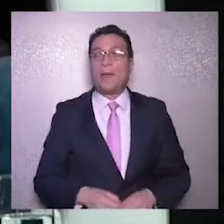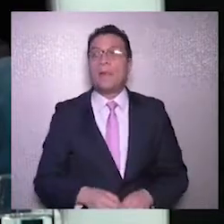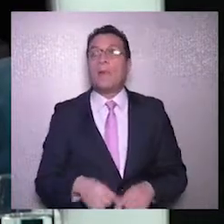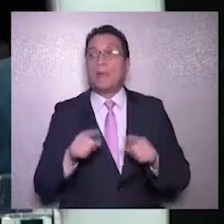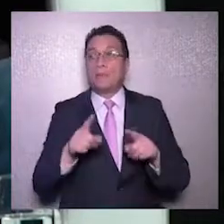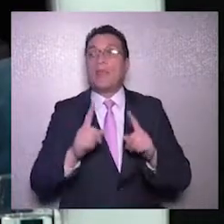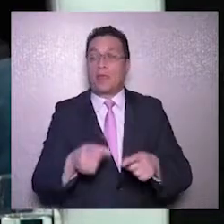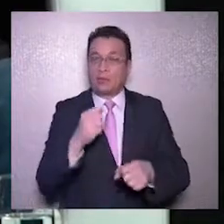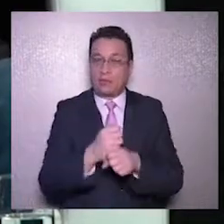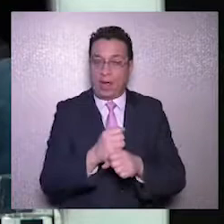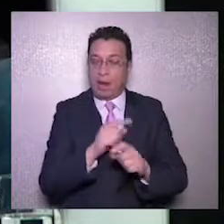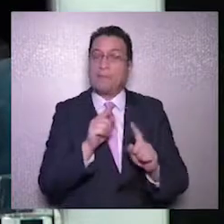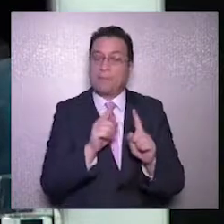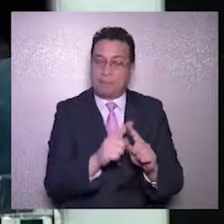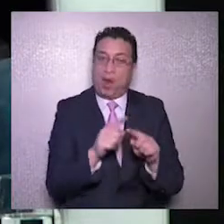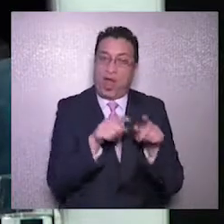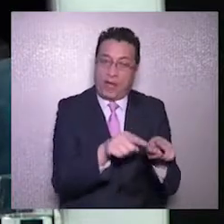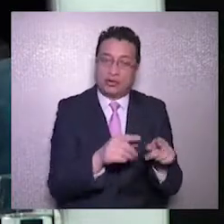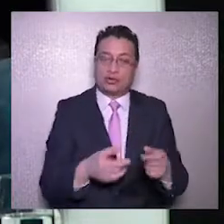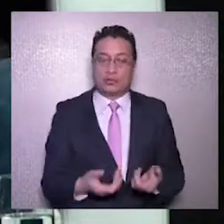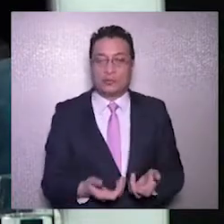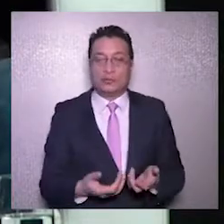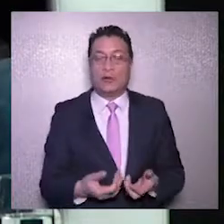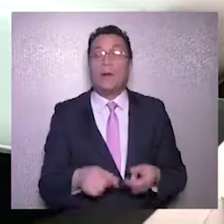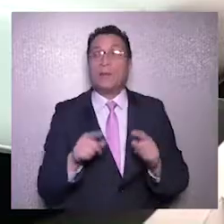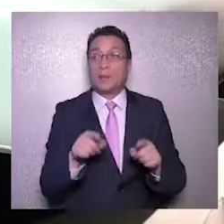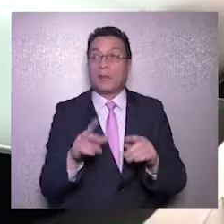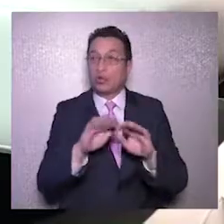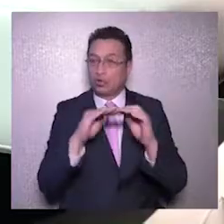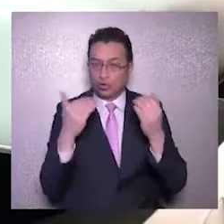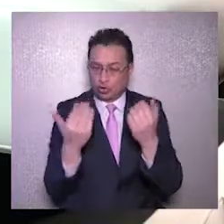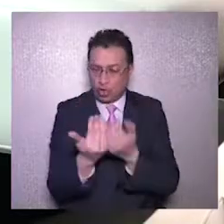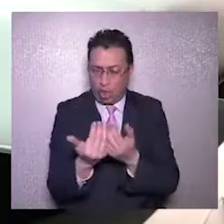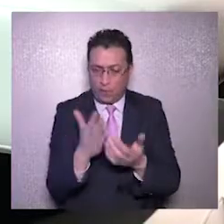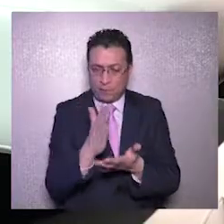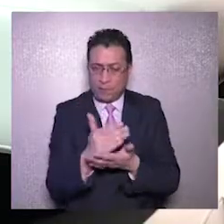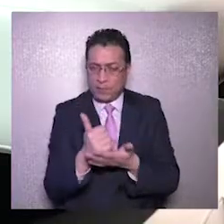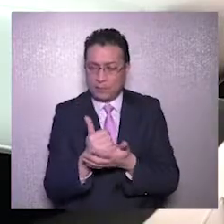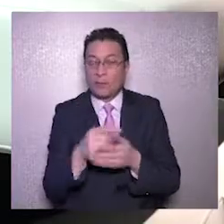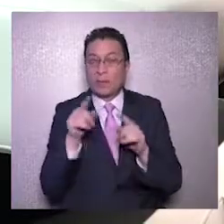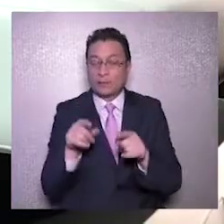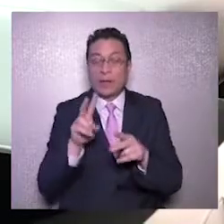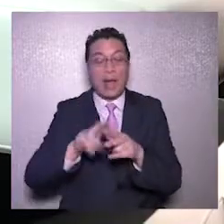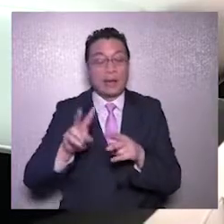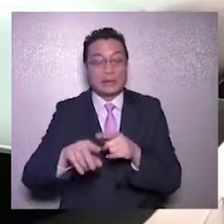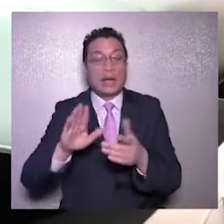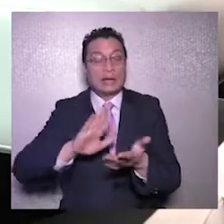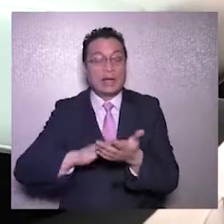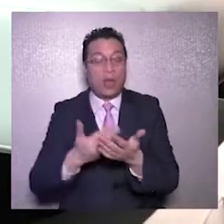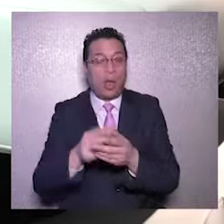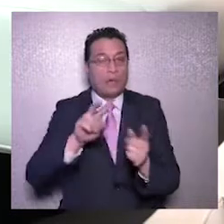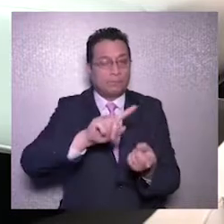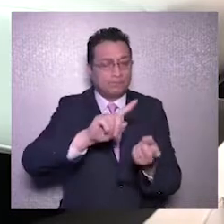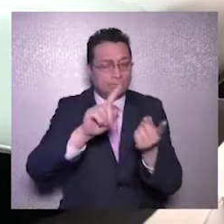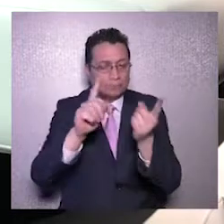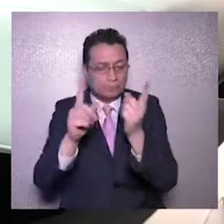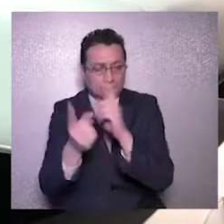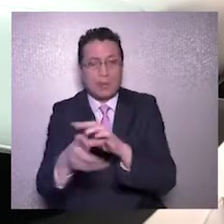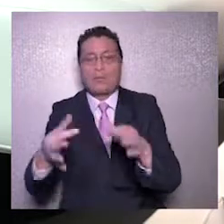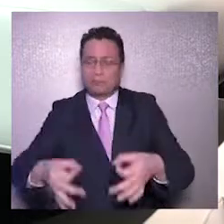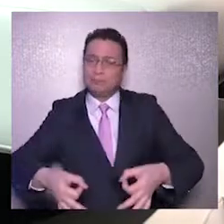Hay que trabajar para ello, pero está todo planificado para hacer de la salud un elemento